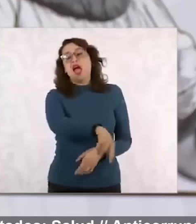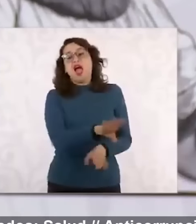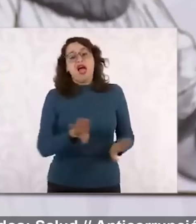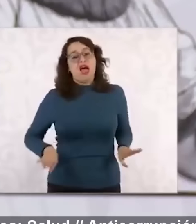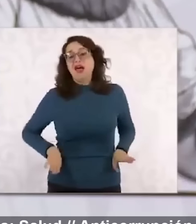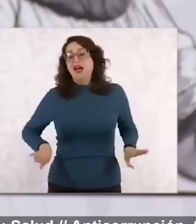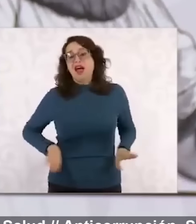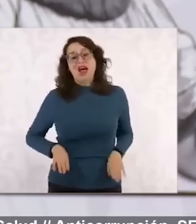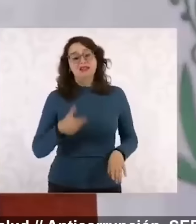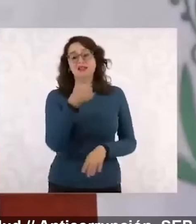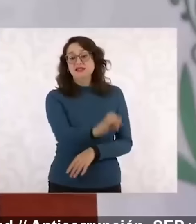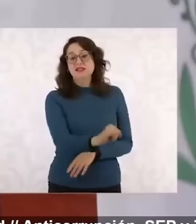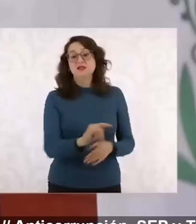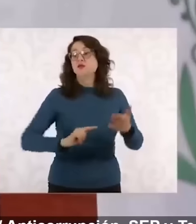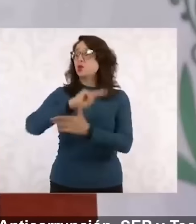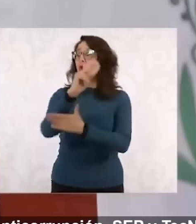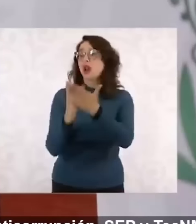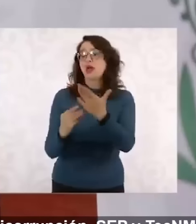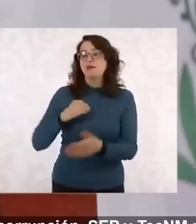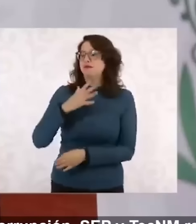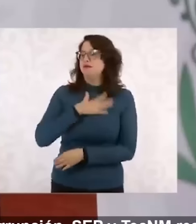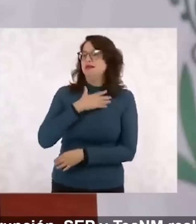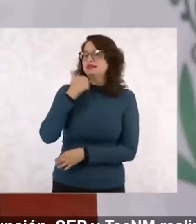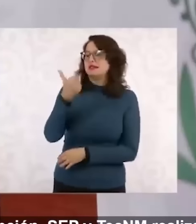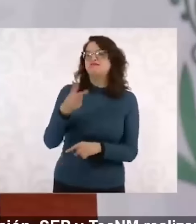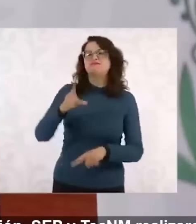no deberían existir.